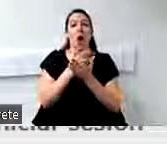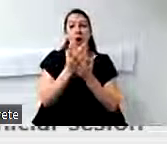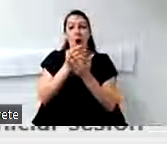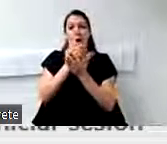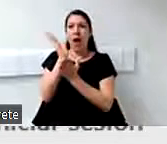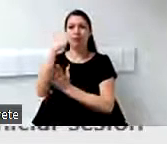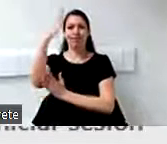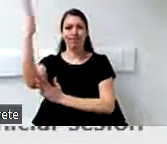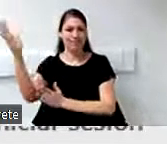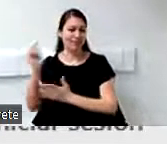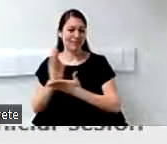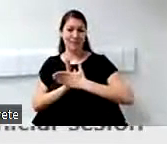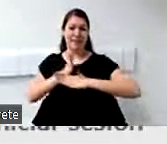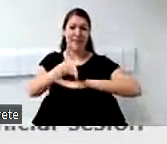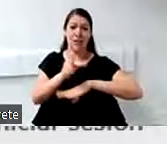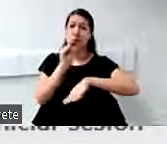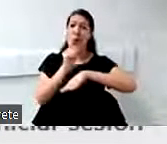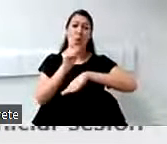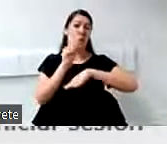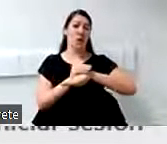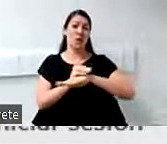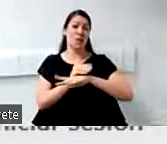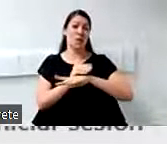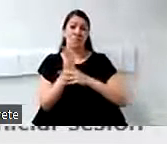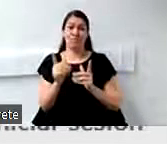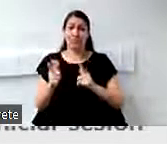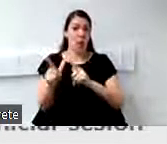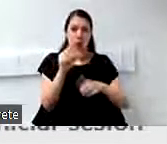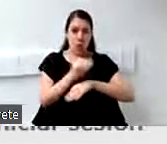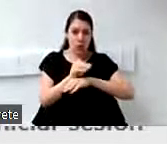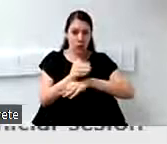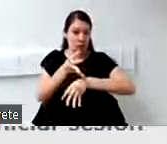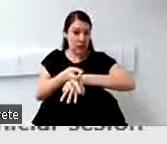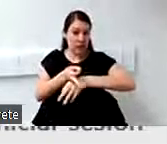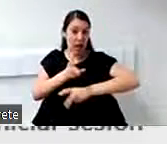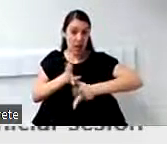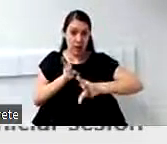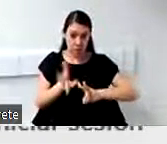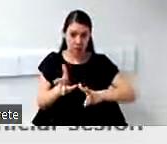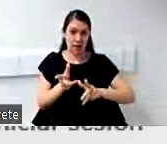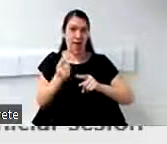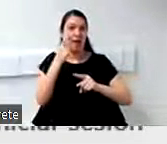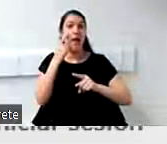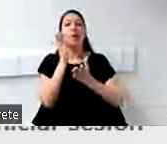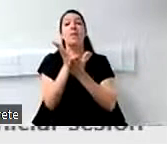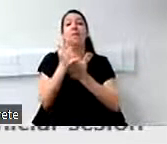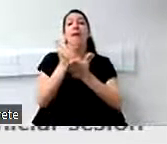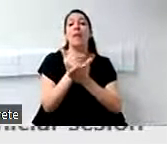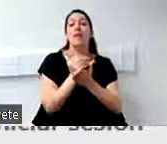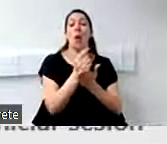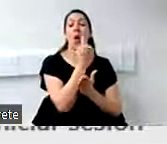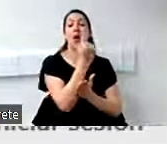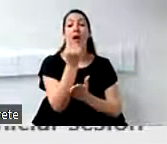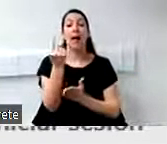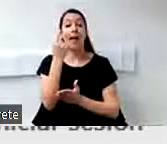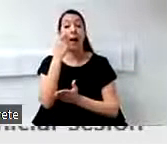y muchas veces el acceso a este tipo de cursos es limitado. Bueno, rastrear. En cada departamento hay gente